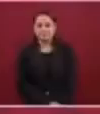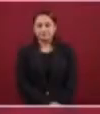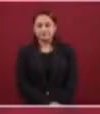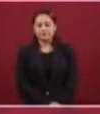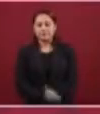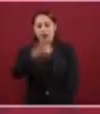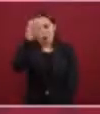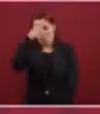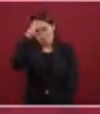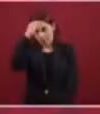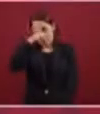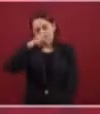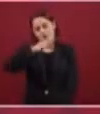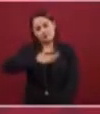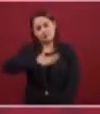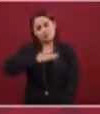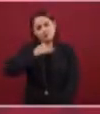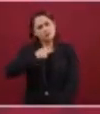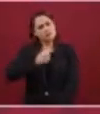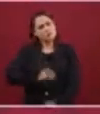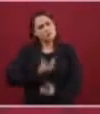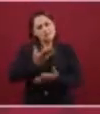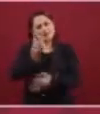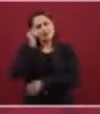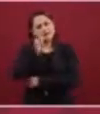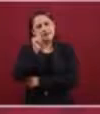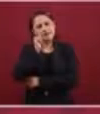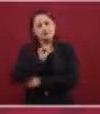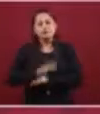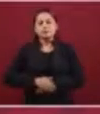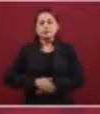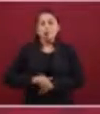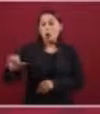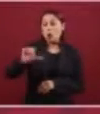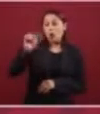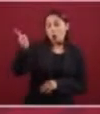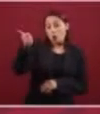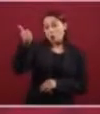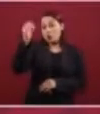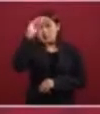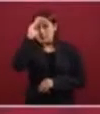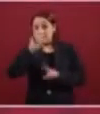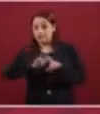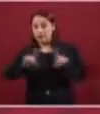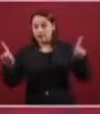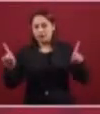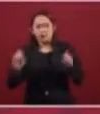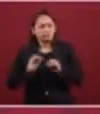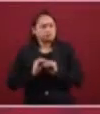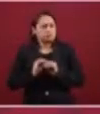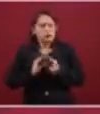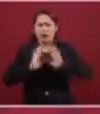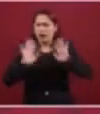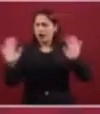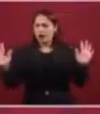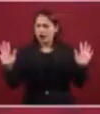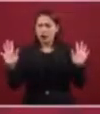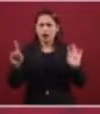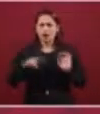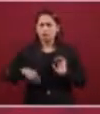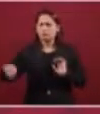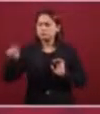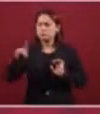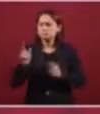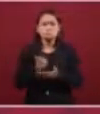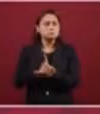podemos no coincidir, porque todos tenemos el derecho a la manifestación y el derecho